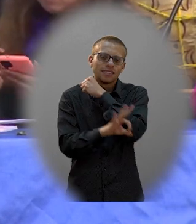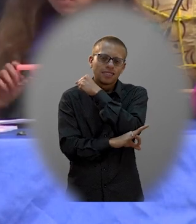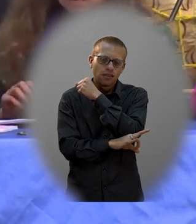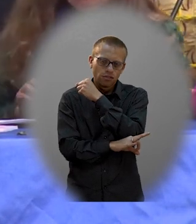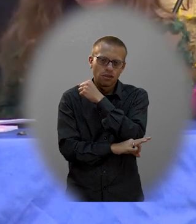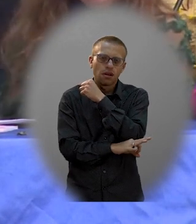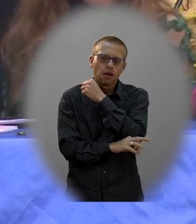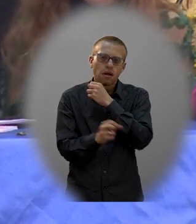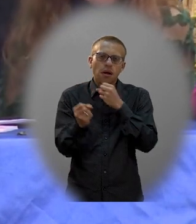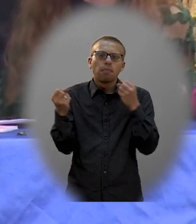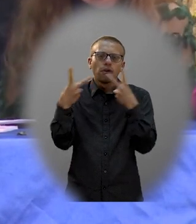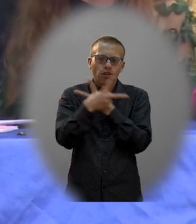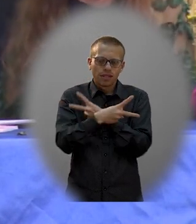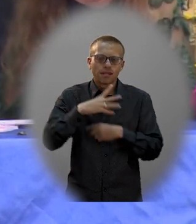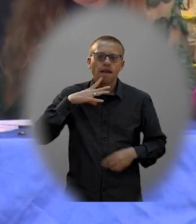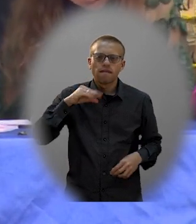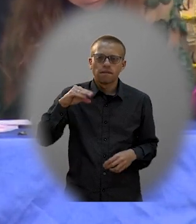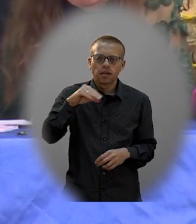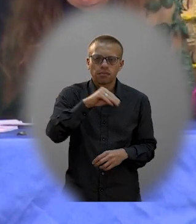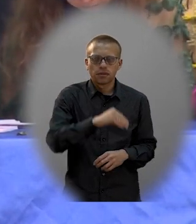también.